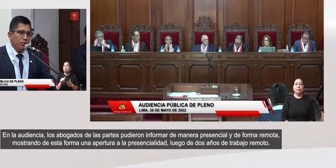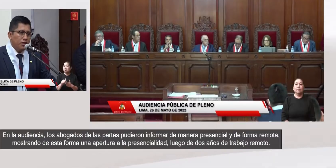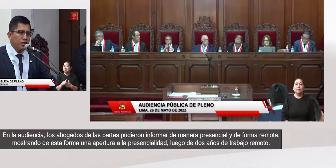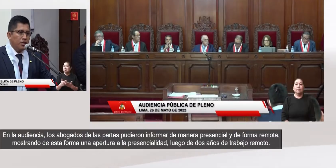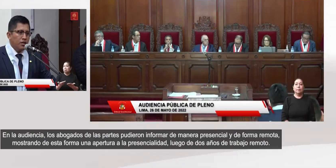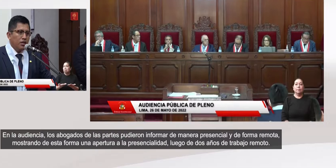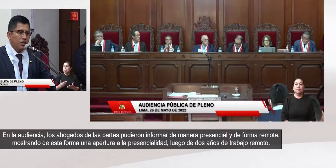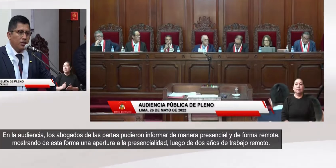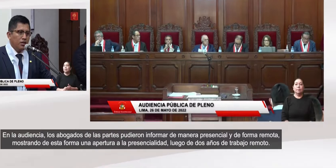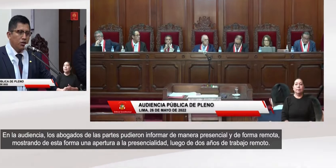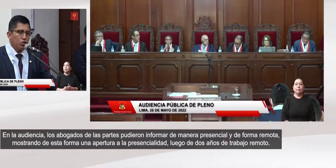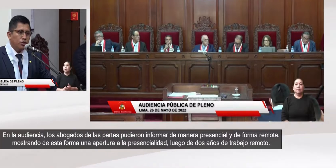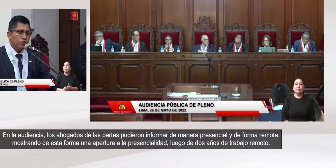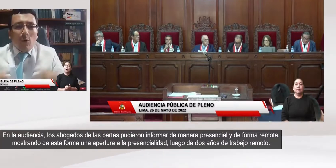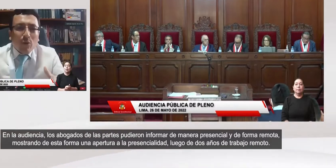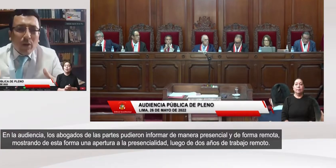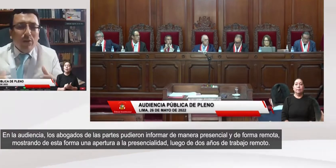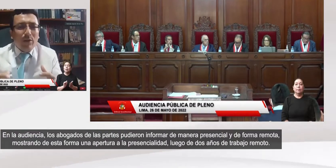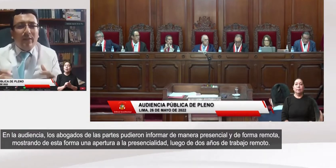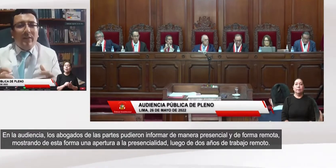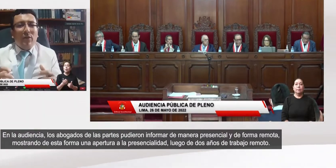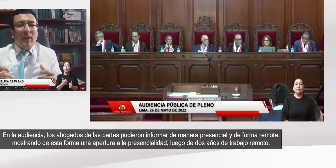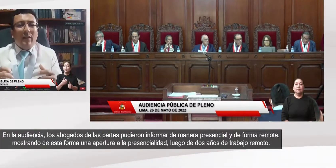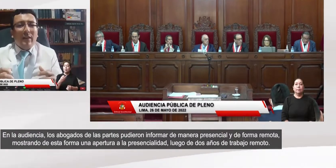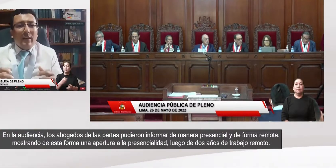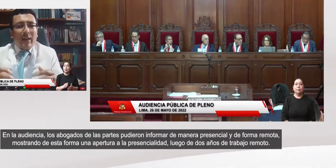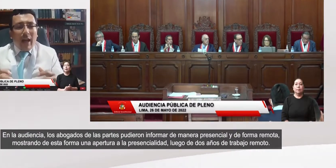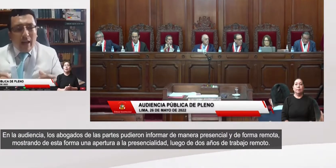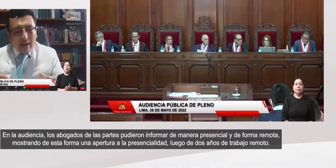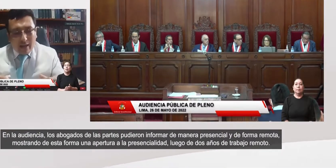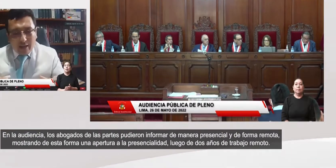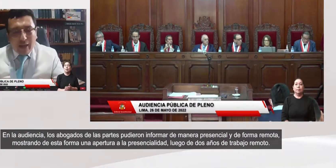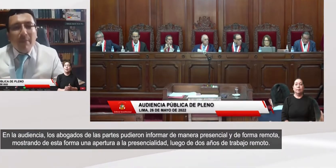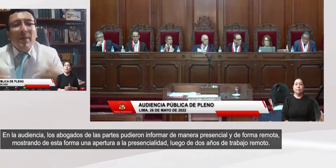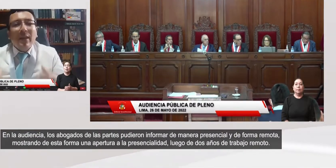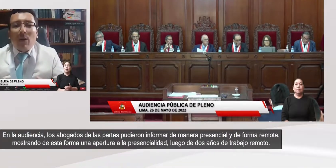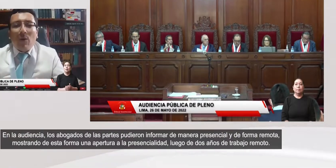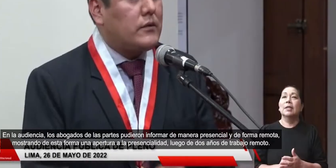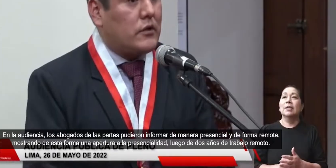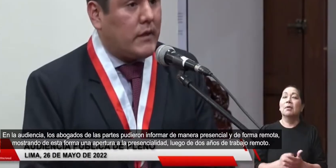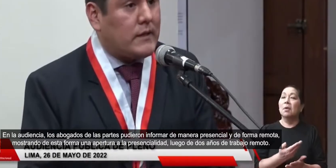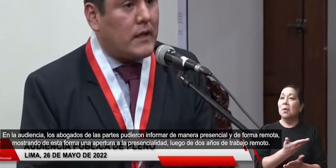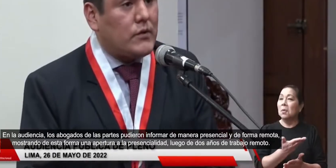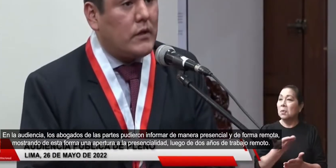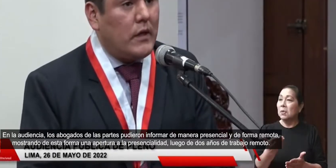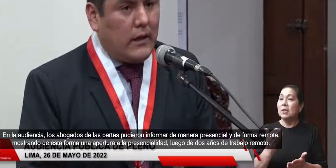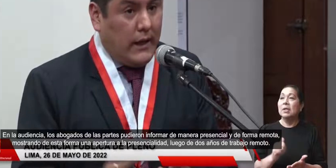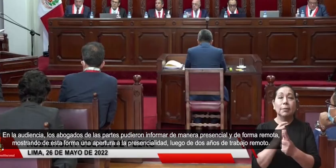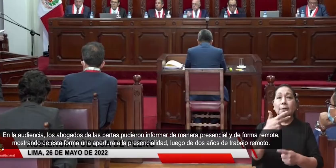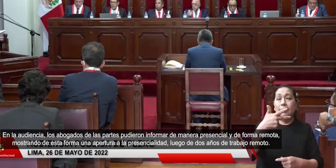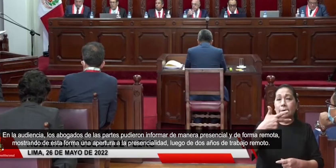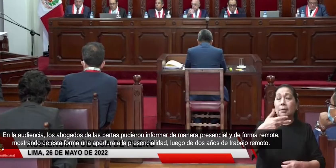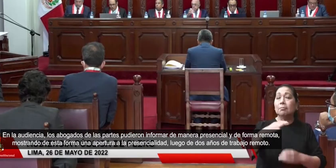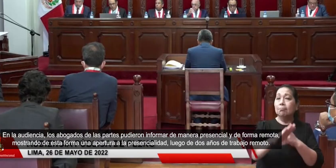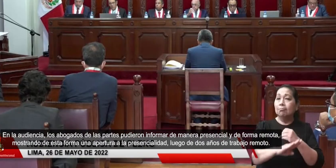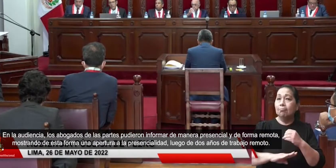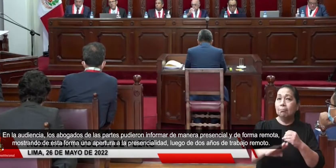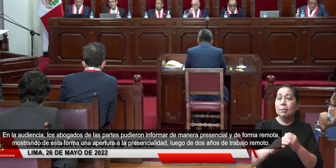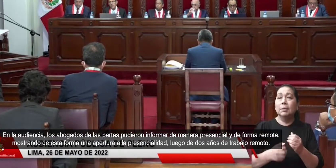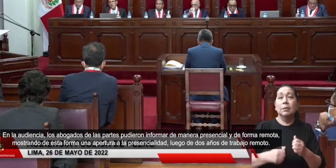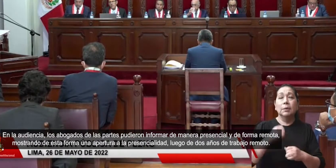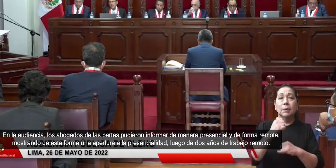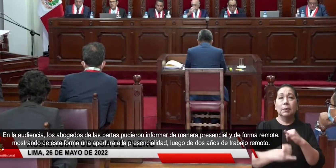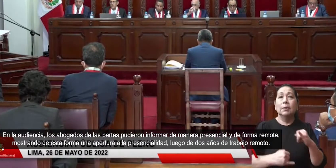kikin tribunalman chayaykuspanku, wakinñataq internet nintakama. Kunan punchawkunapaqmi kikin